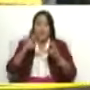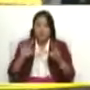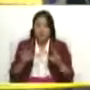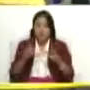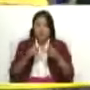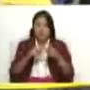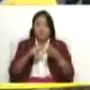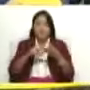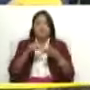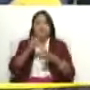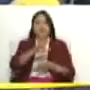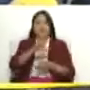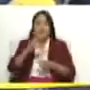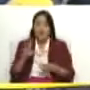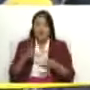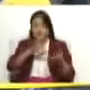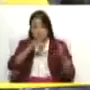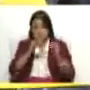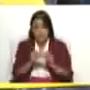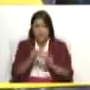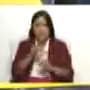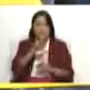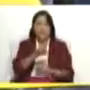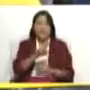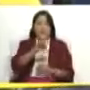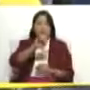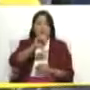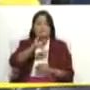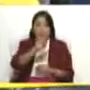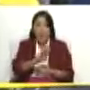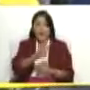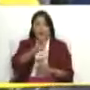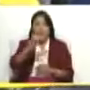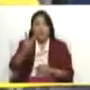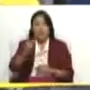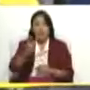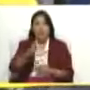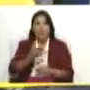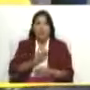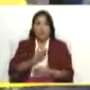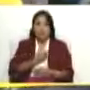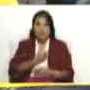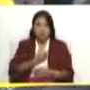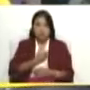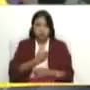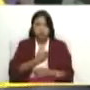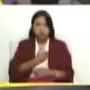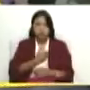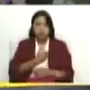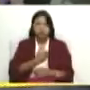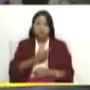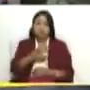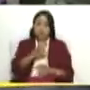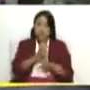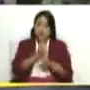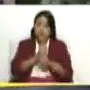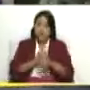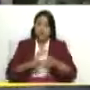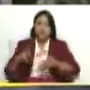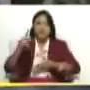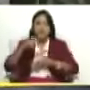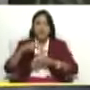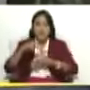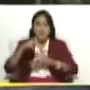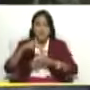52 de bronce para sumar 142 predas en lo que fue este importante